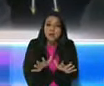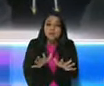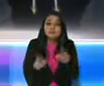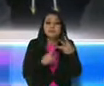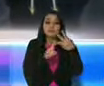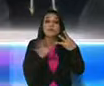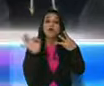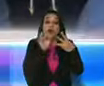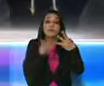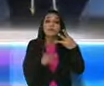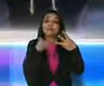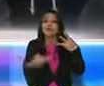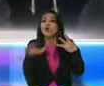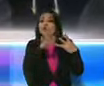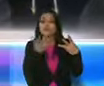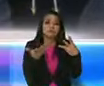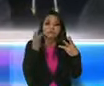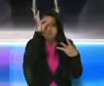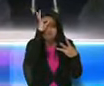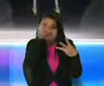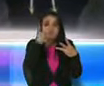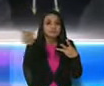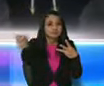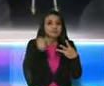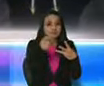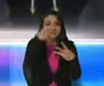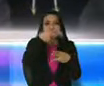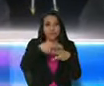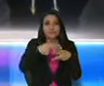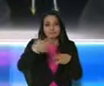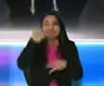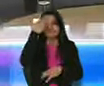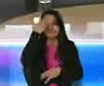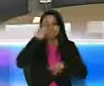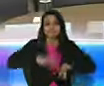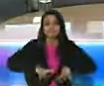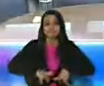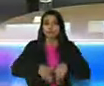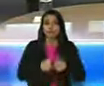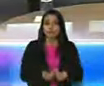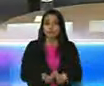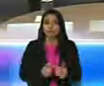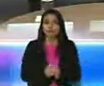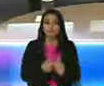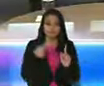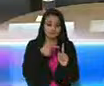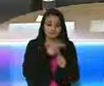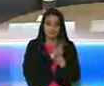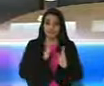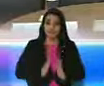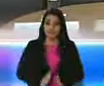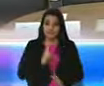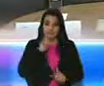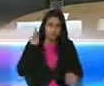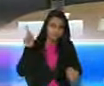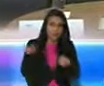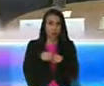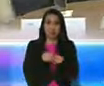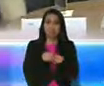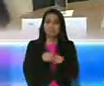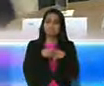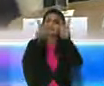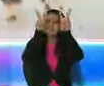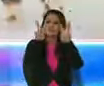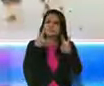potencialmente de nuevos involucrados en esta trama de corrupción vaca mancheno también se refirió al acuerdo de cooperación en